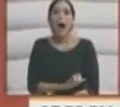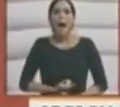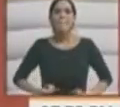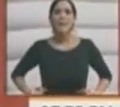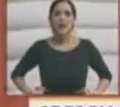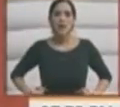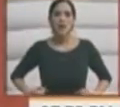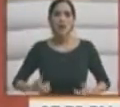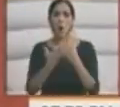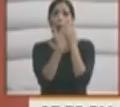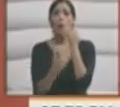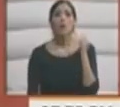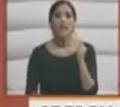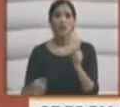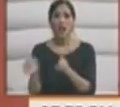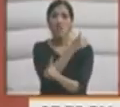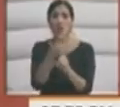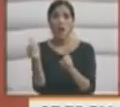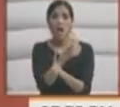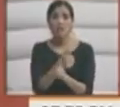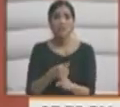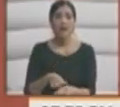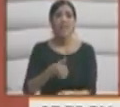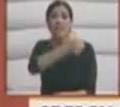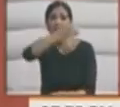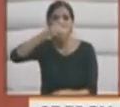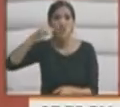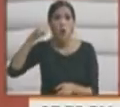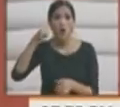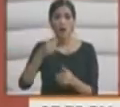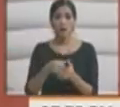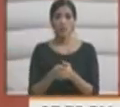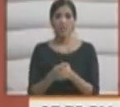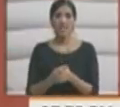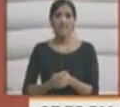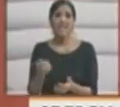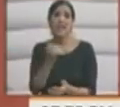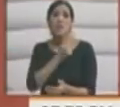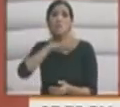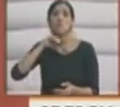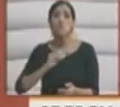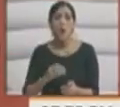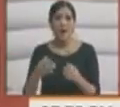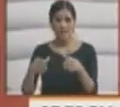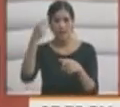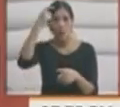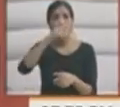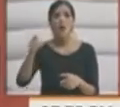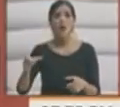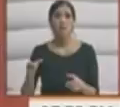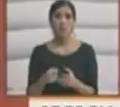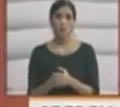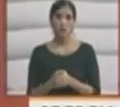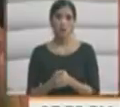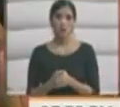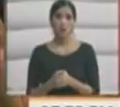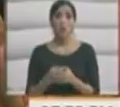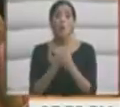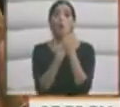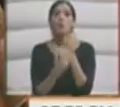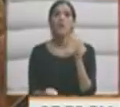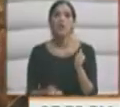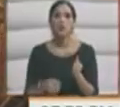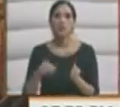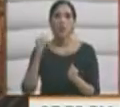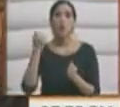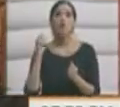la violencia, del narcotráfico, de los asesinatos en masa, de las fosas comunes, huyendo de los Uribes, de